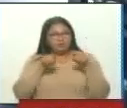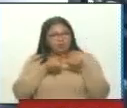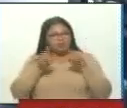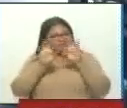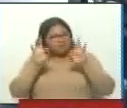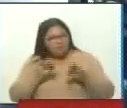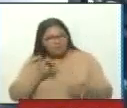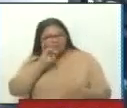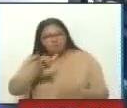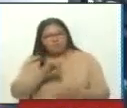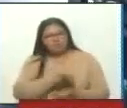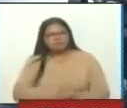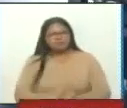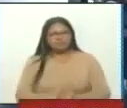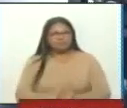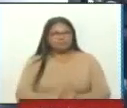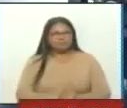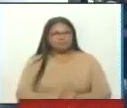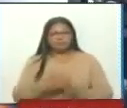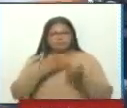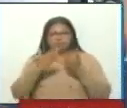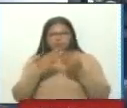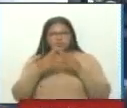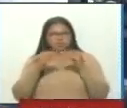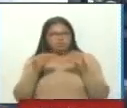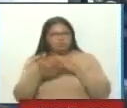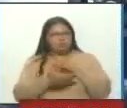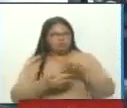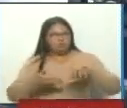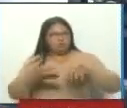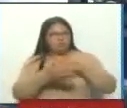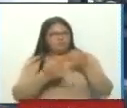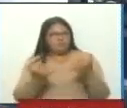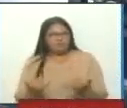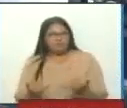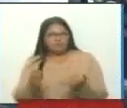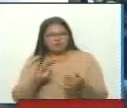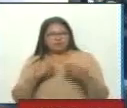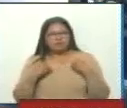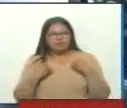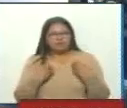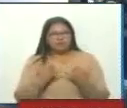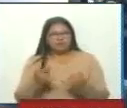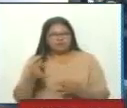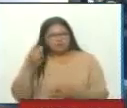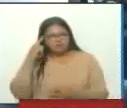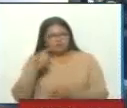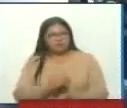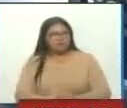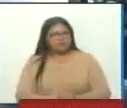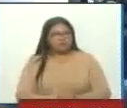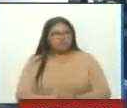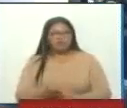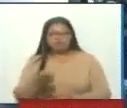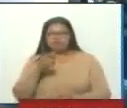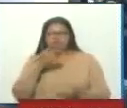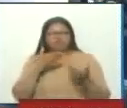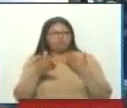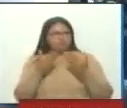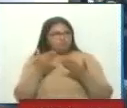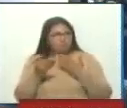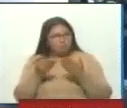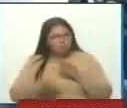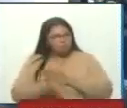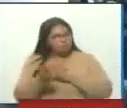de informar, pese a todos los riesgos que se estaba que había en ese momento. Pero es que eso no importaba. Lo importante era